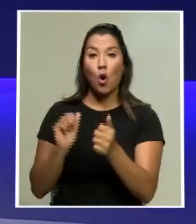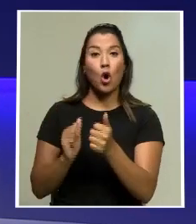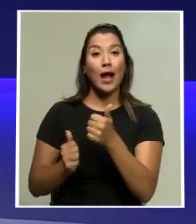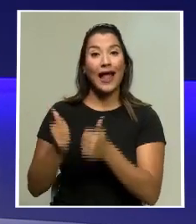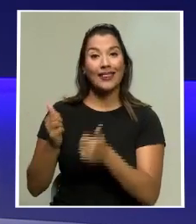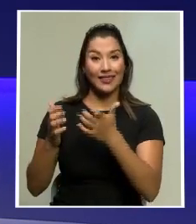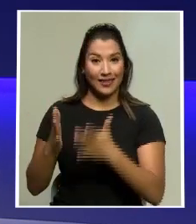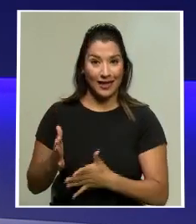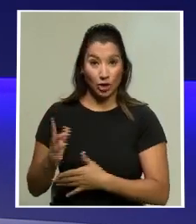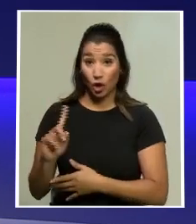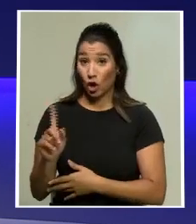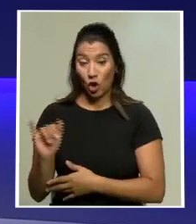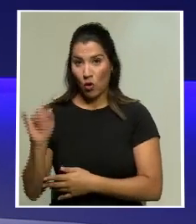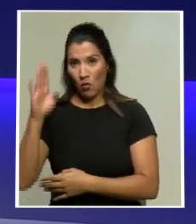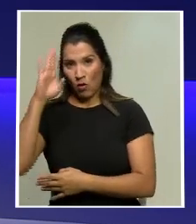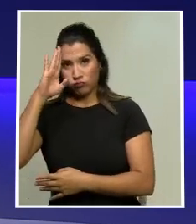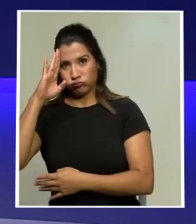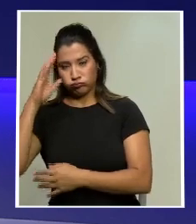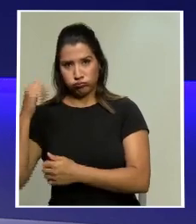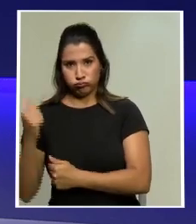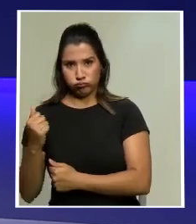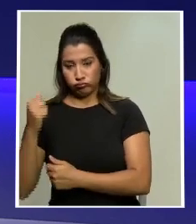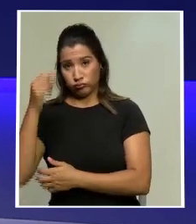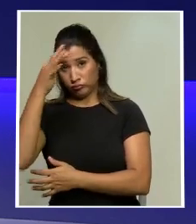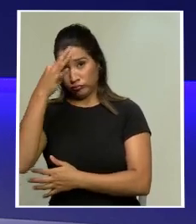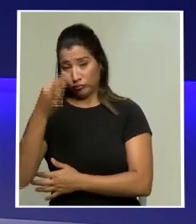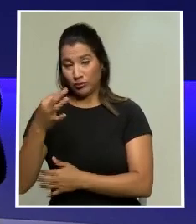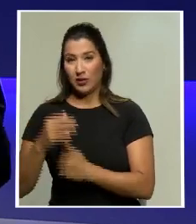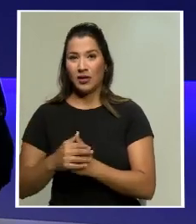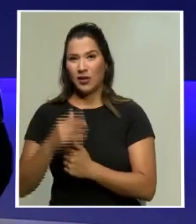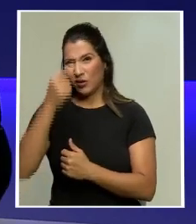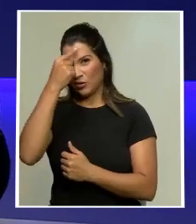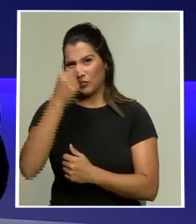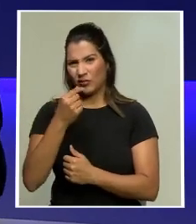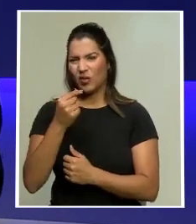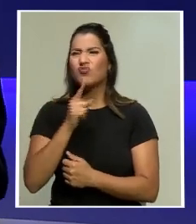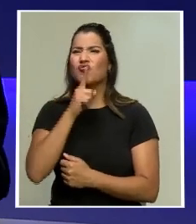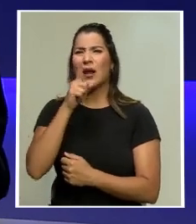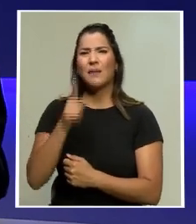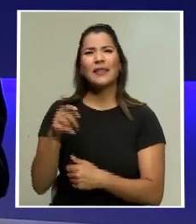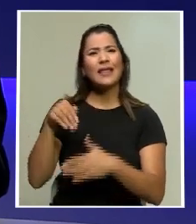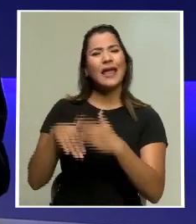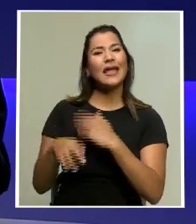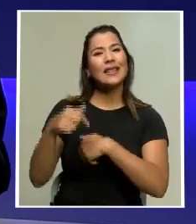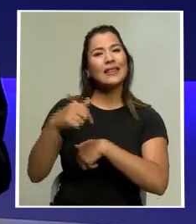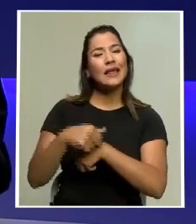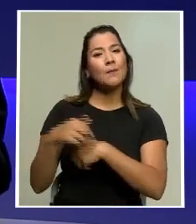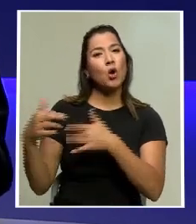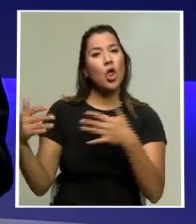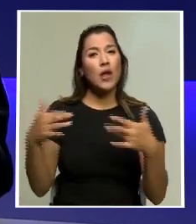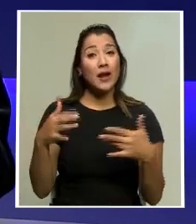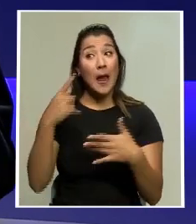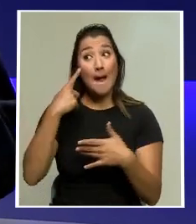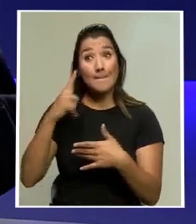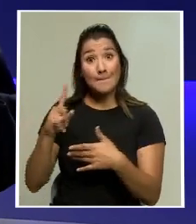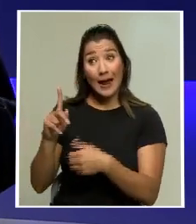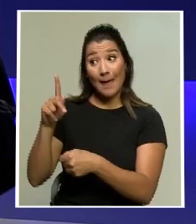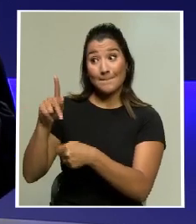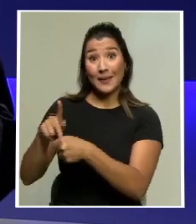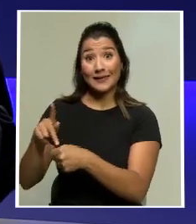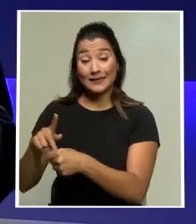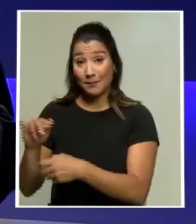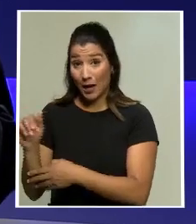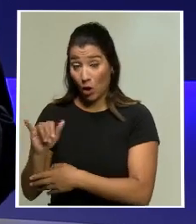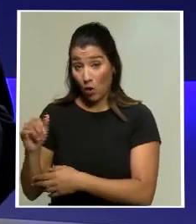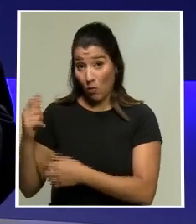En verdad, para ser militante durante el periodo de guerra, se necesitaba estar